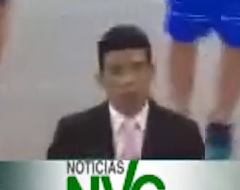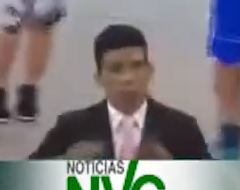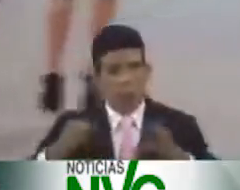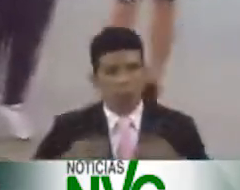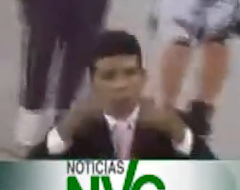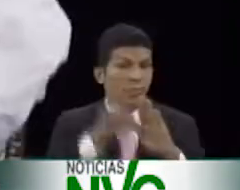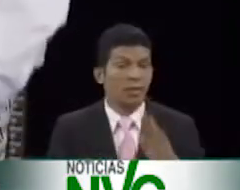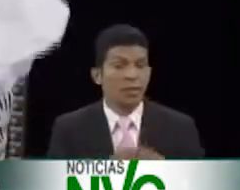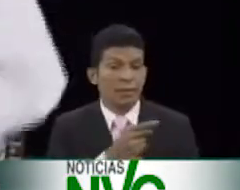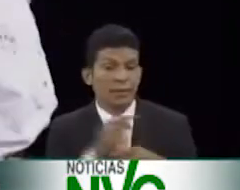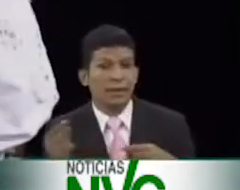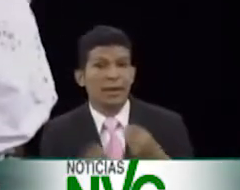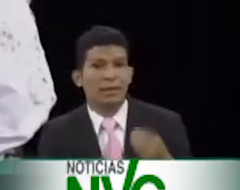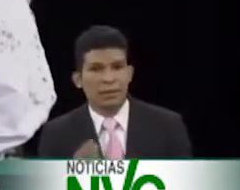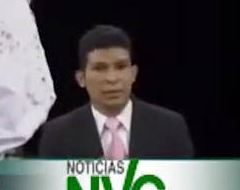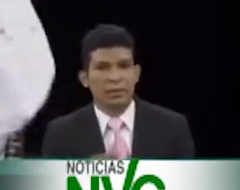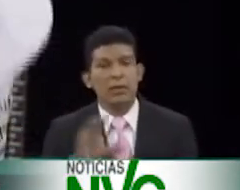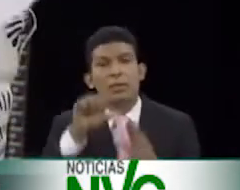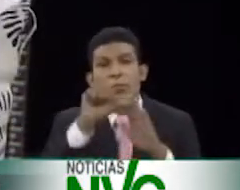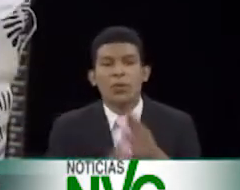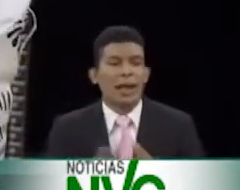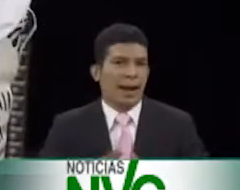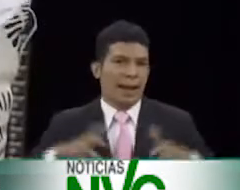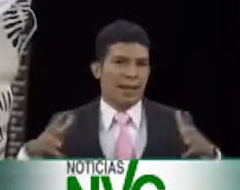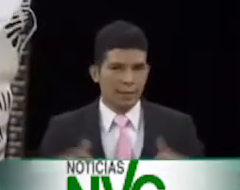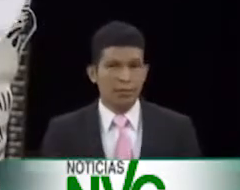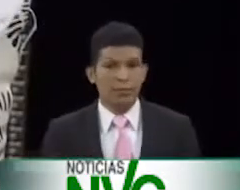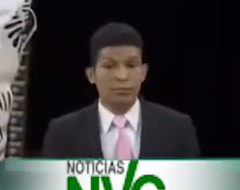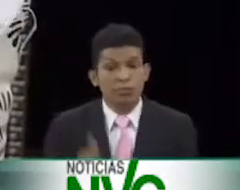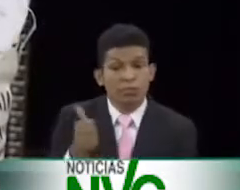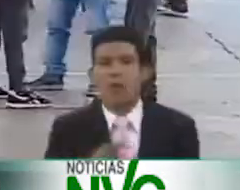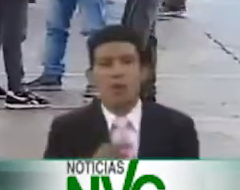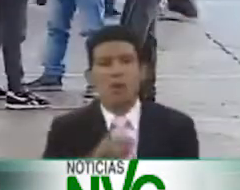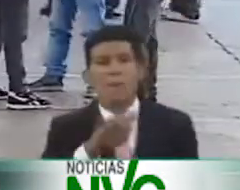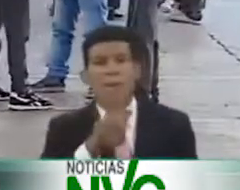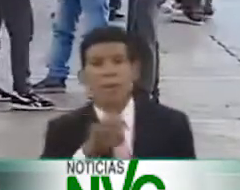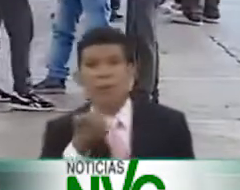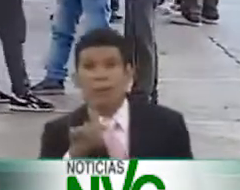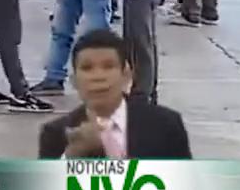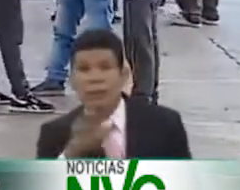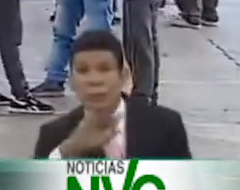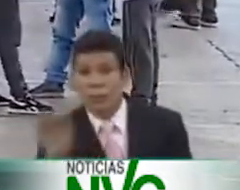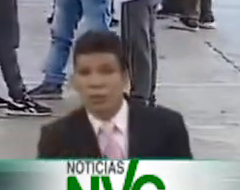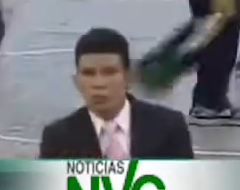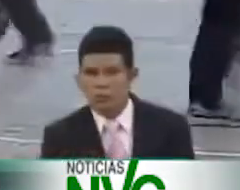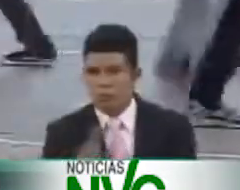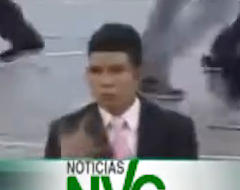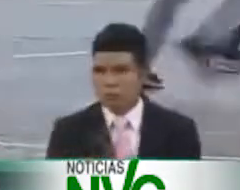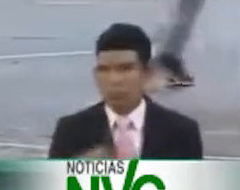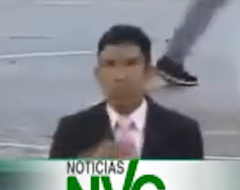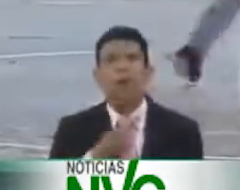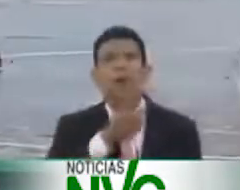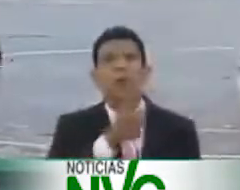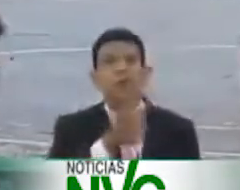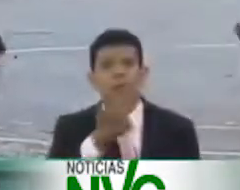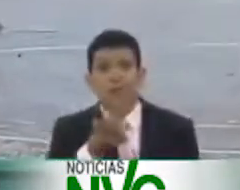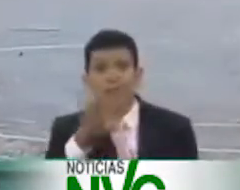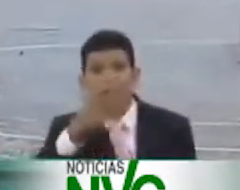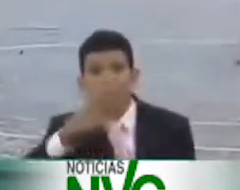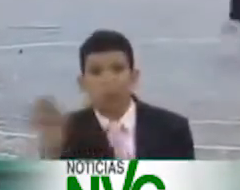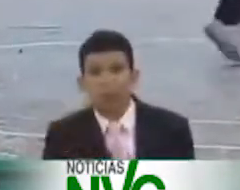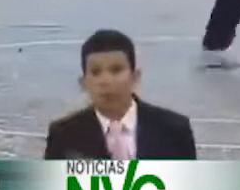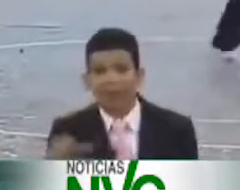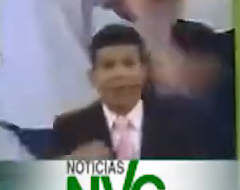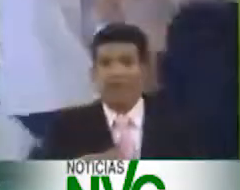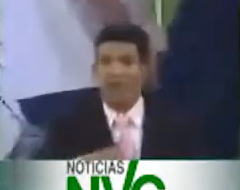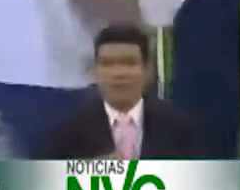esta semana. Este protocolo es un protocolo macro, pero cada comité en cada municipio deberá analizar el tema, si tiene COVID